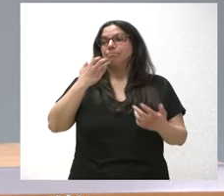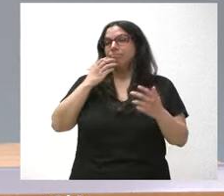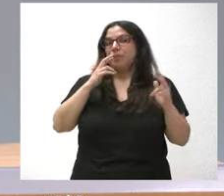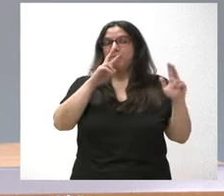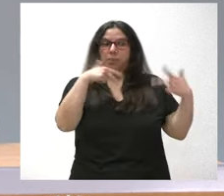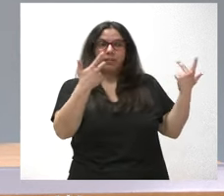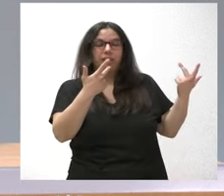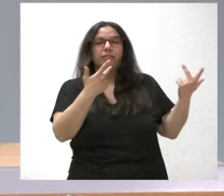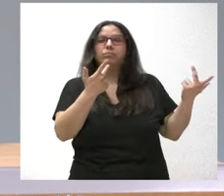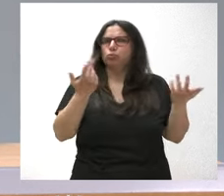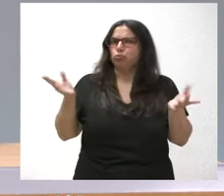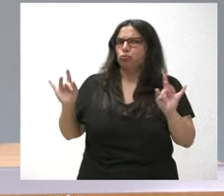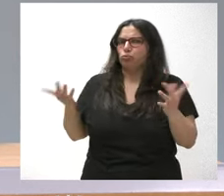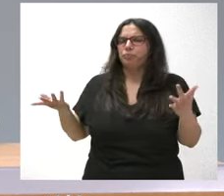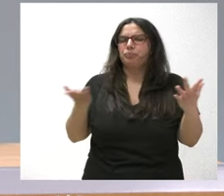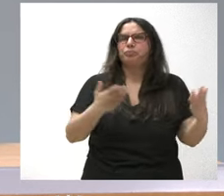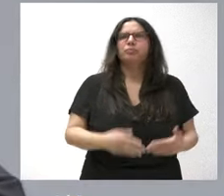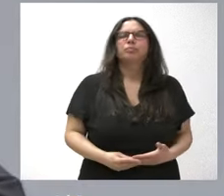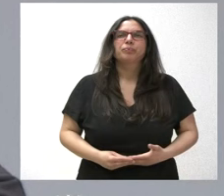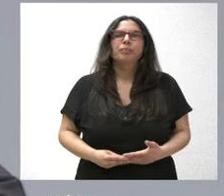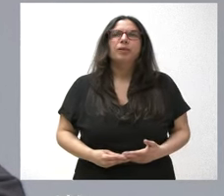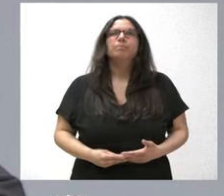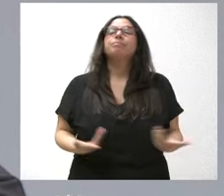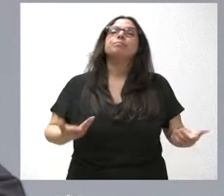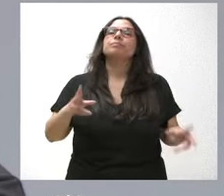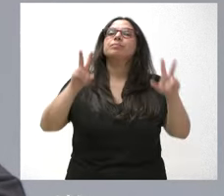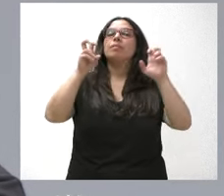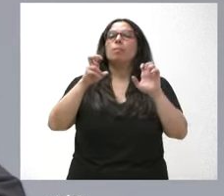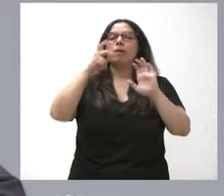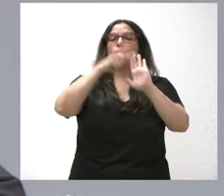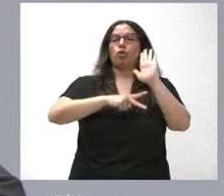claro, que la